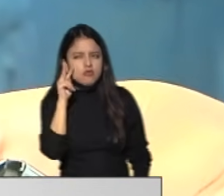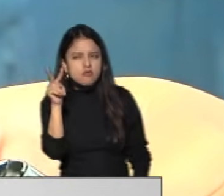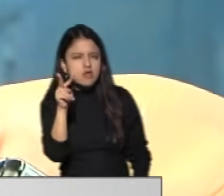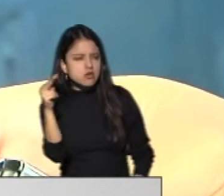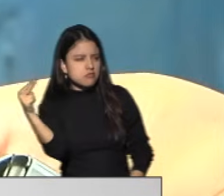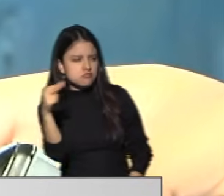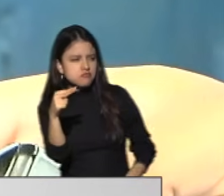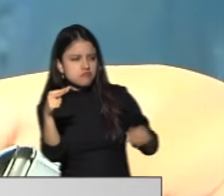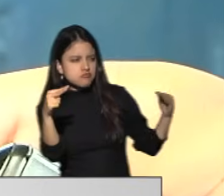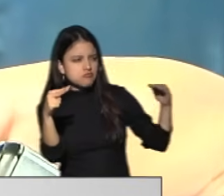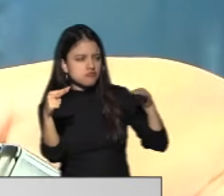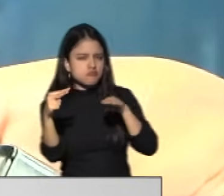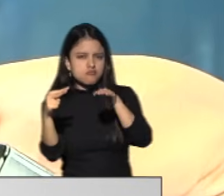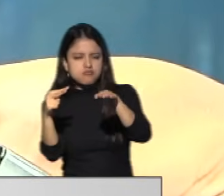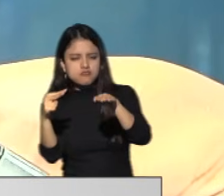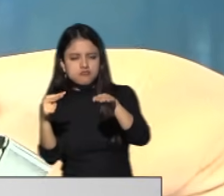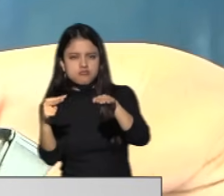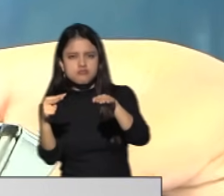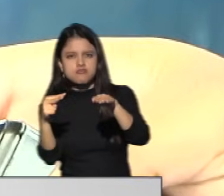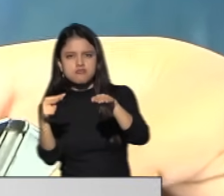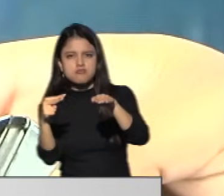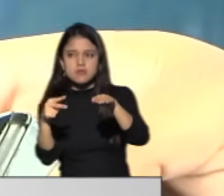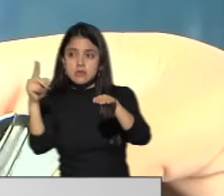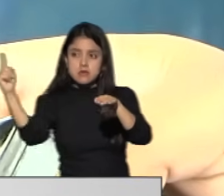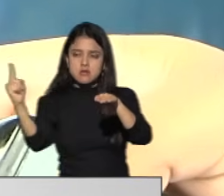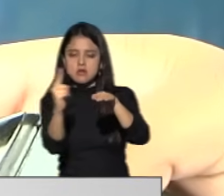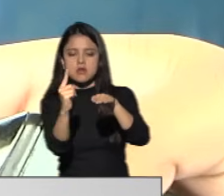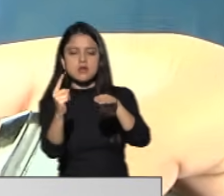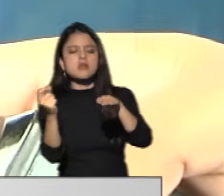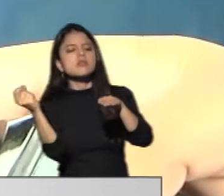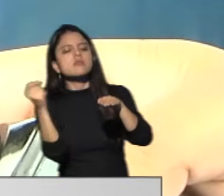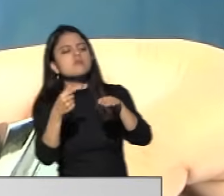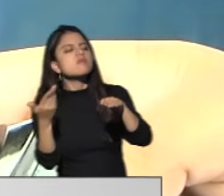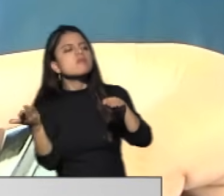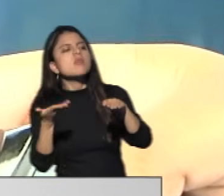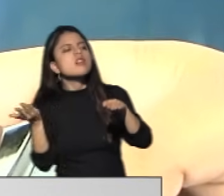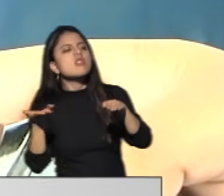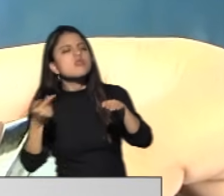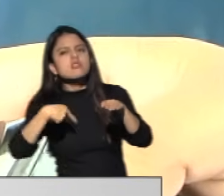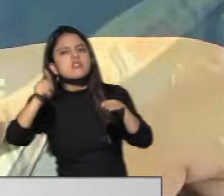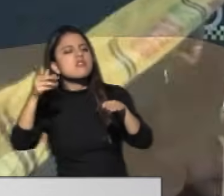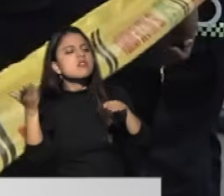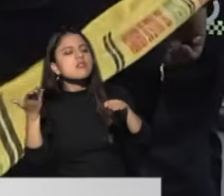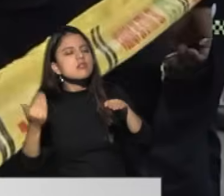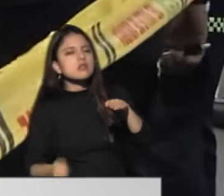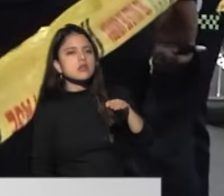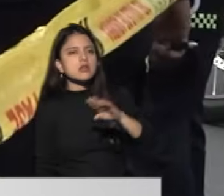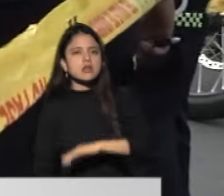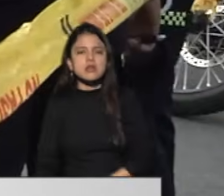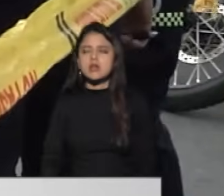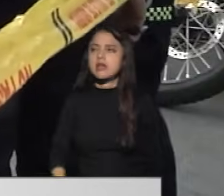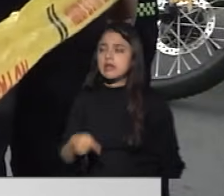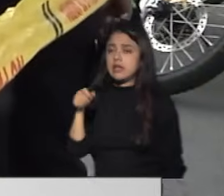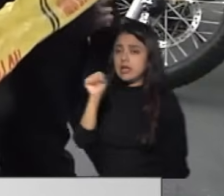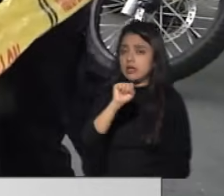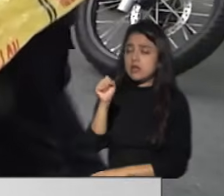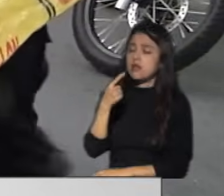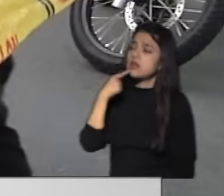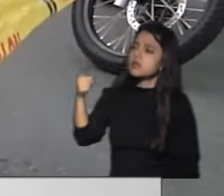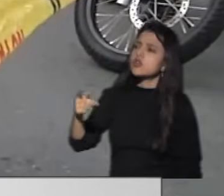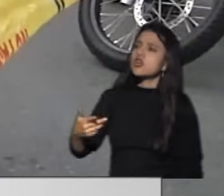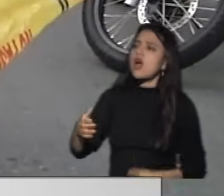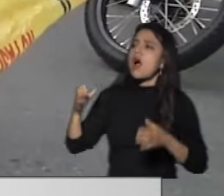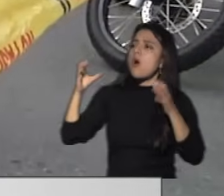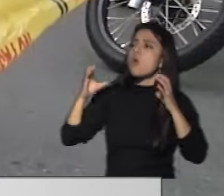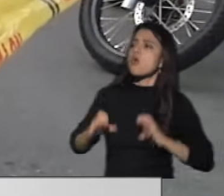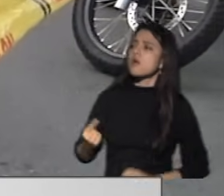para vengo con un cuerpo en el carro, en las sillas de atrás, en las bancas de atrás. Un reporte